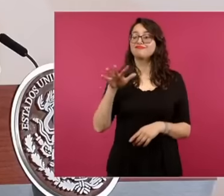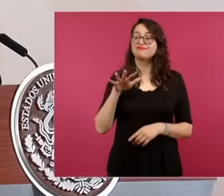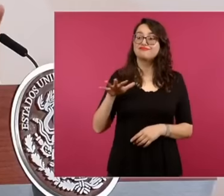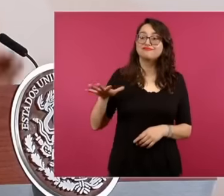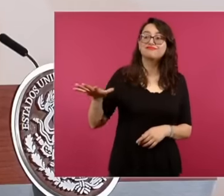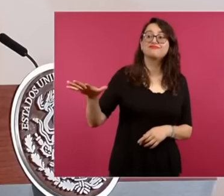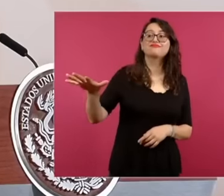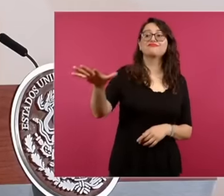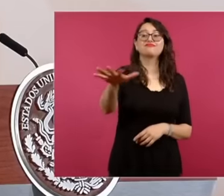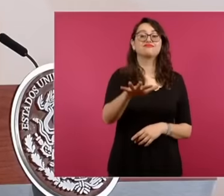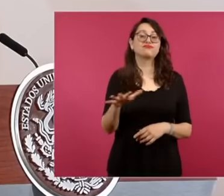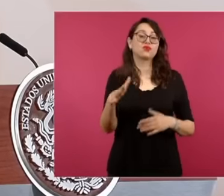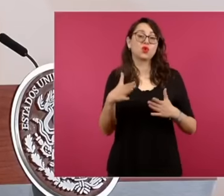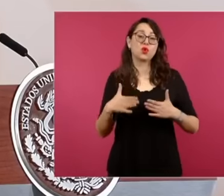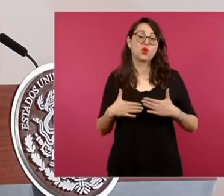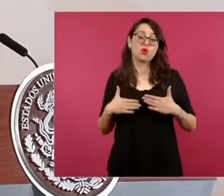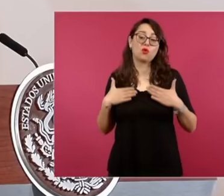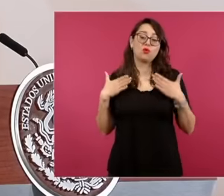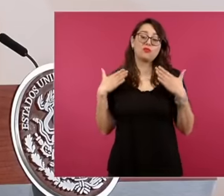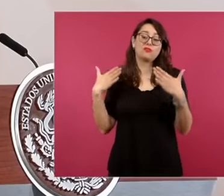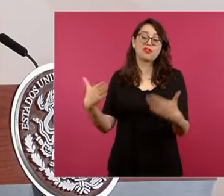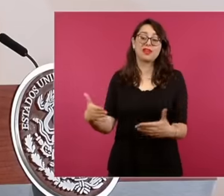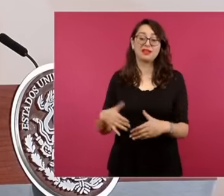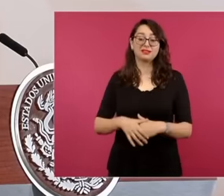sentí muy feliz.